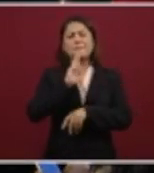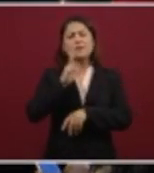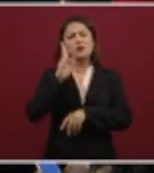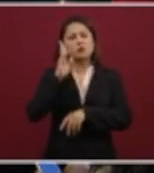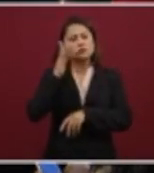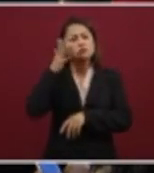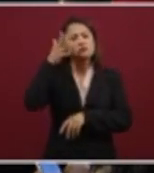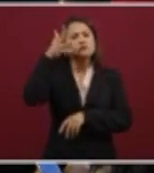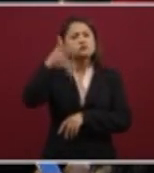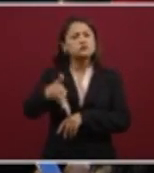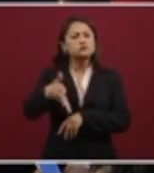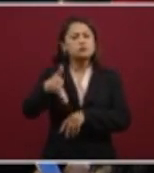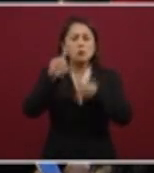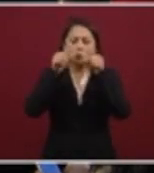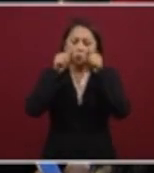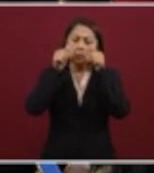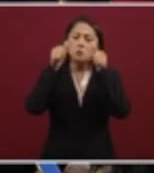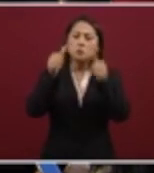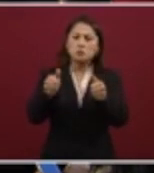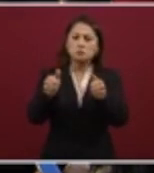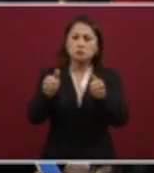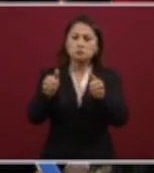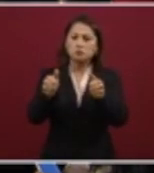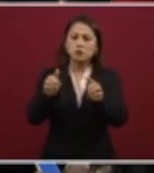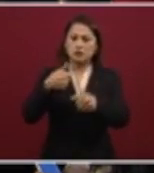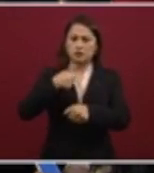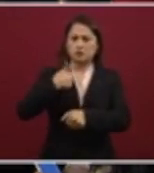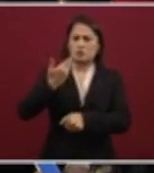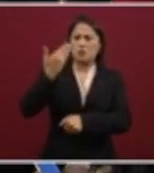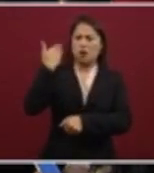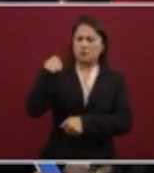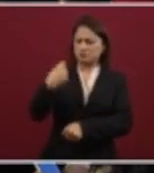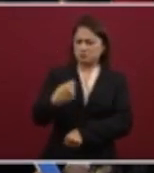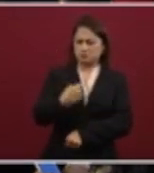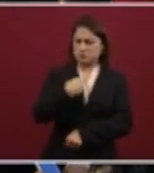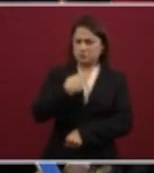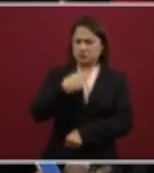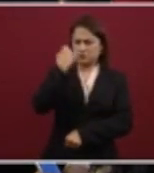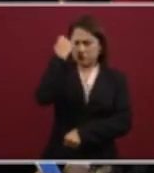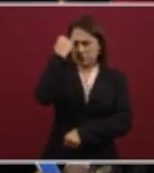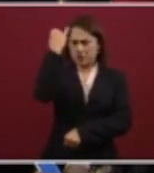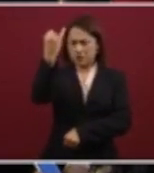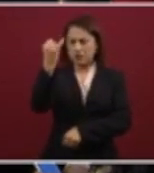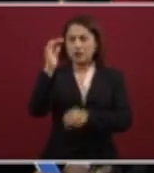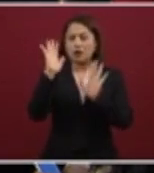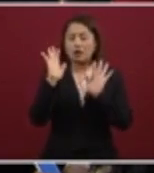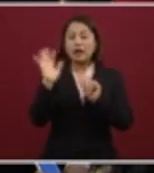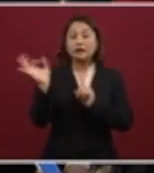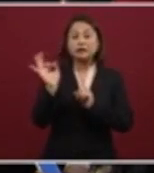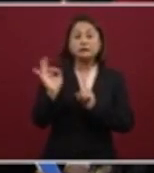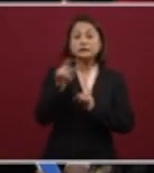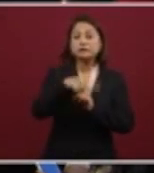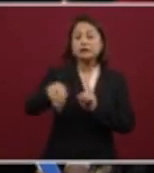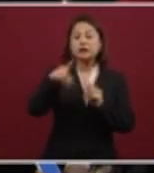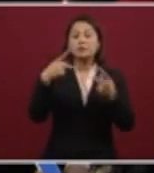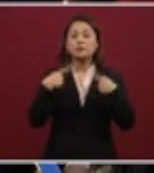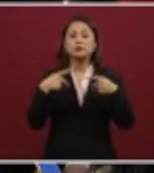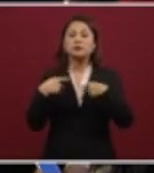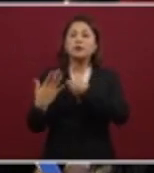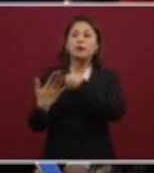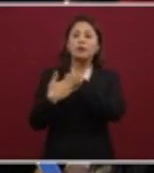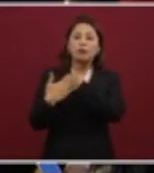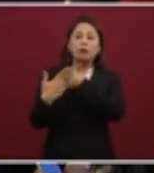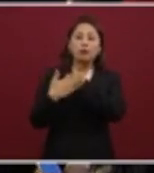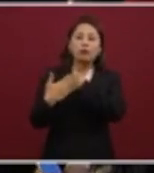solo que sea mucha la exigencia de la gente,